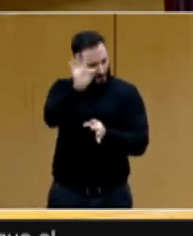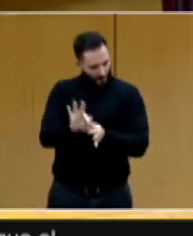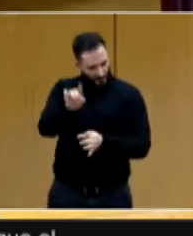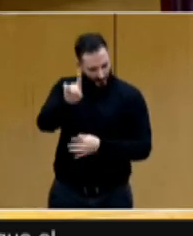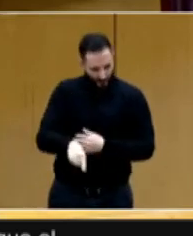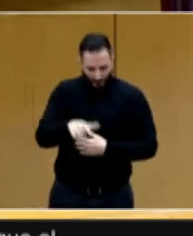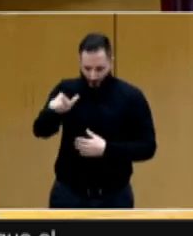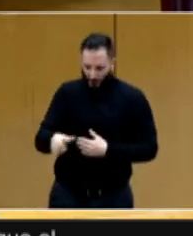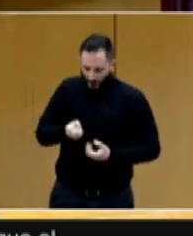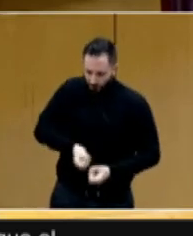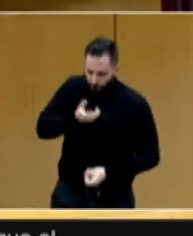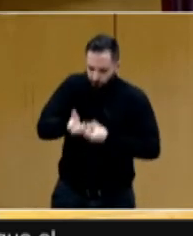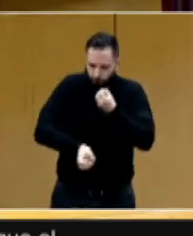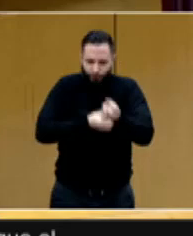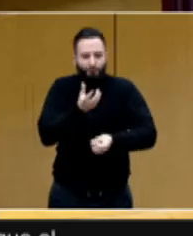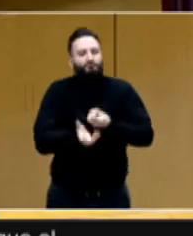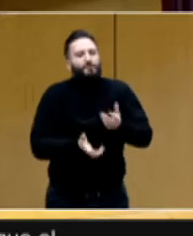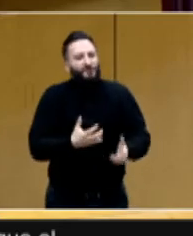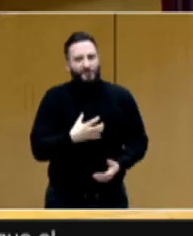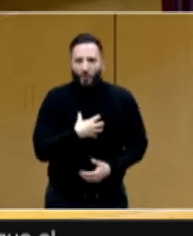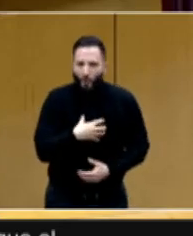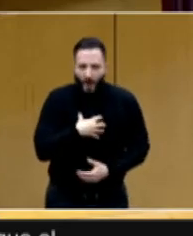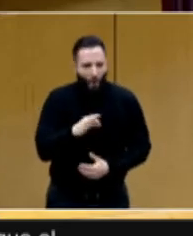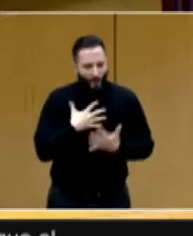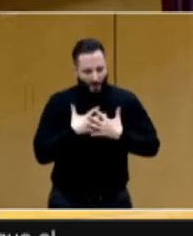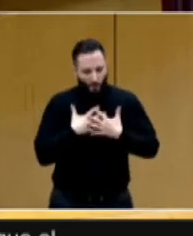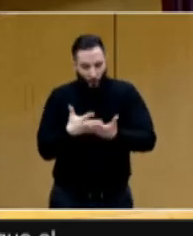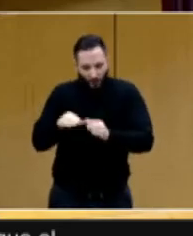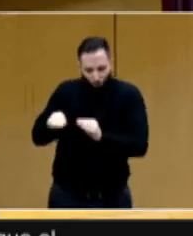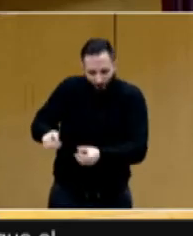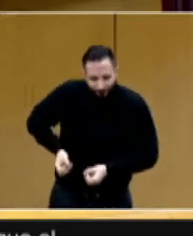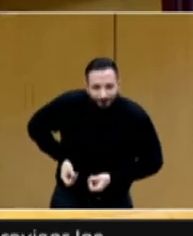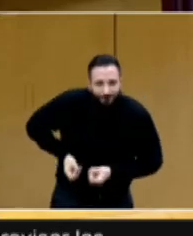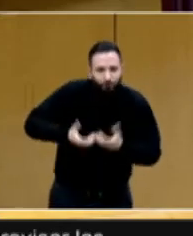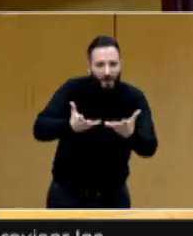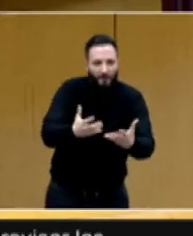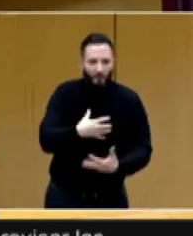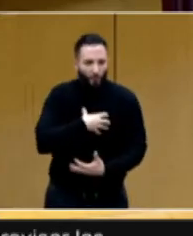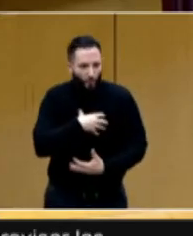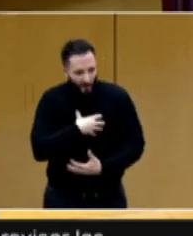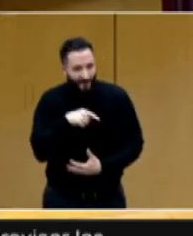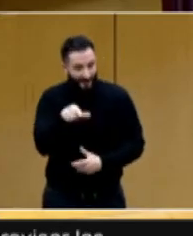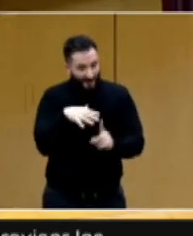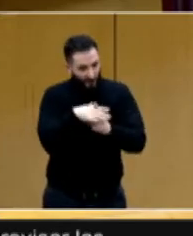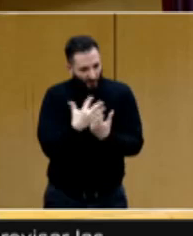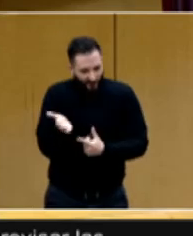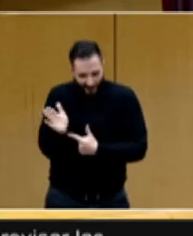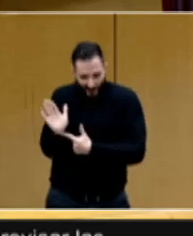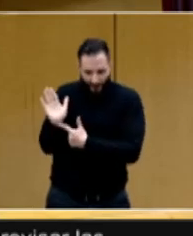la voluntad y por lo tanto sea difícil actuar en esa línea de representación histórica